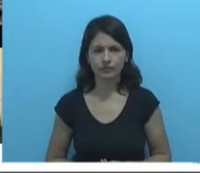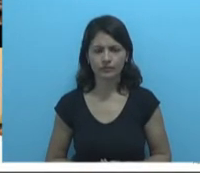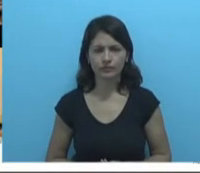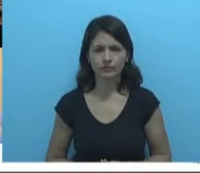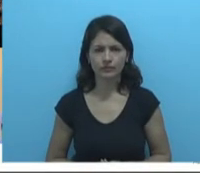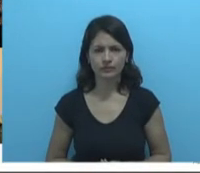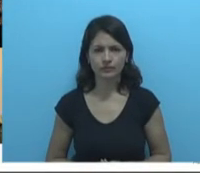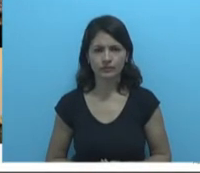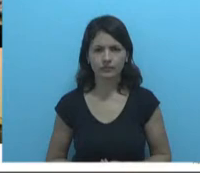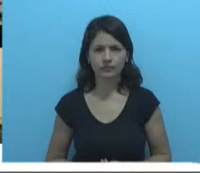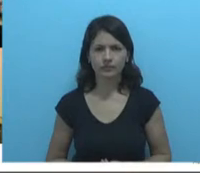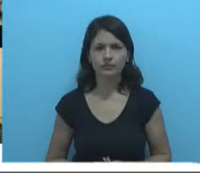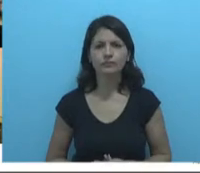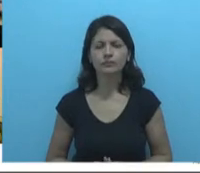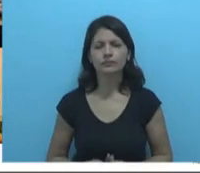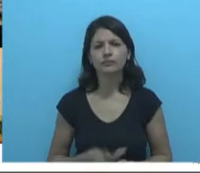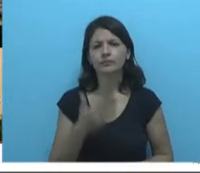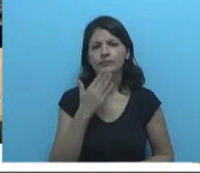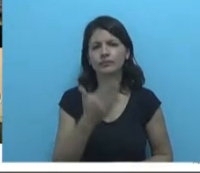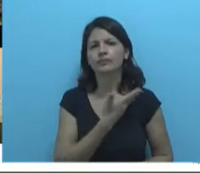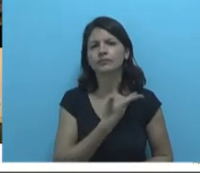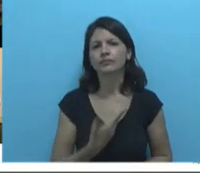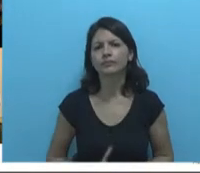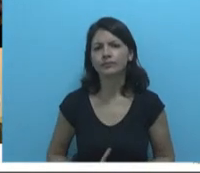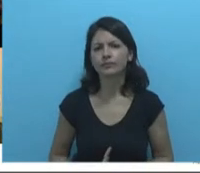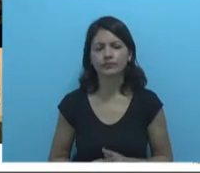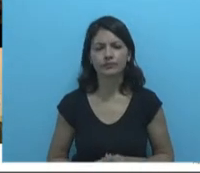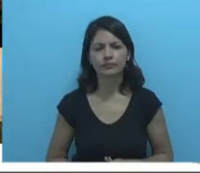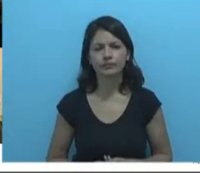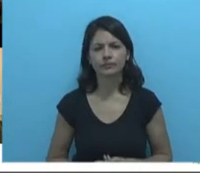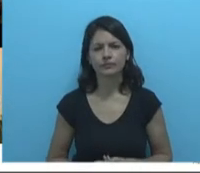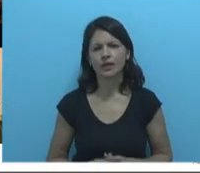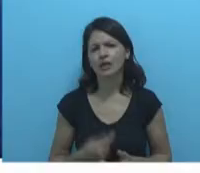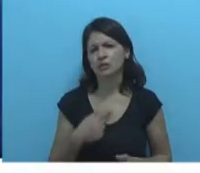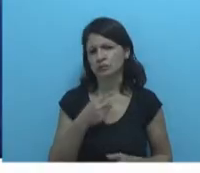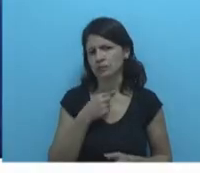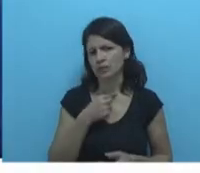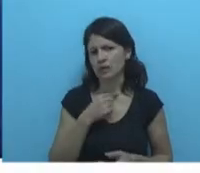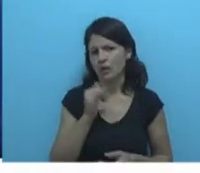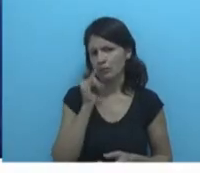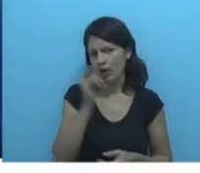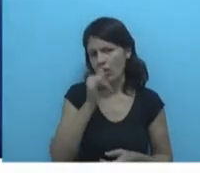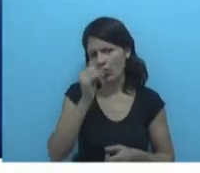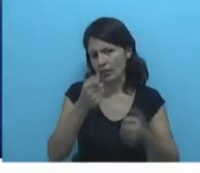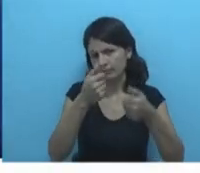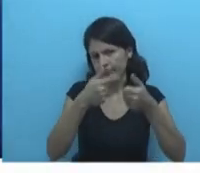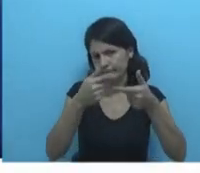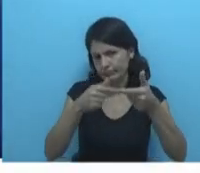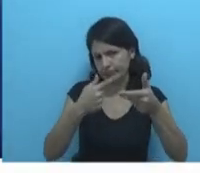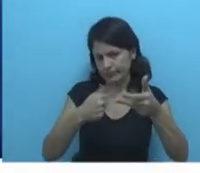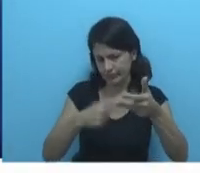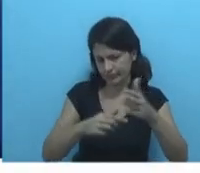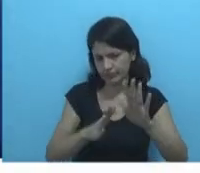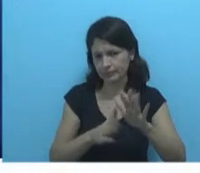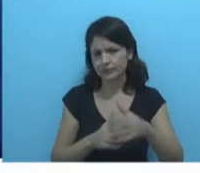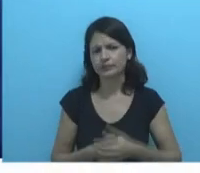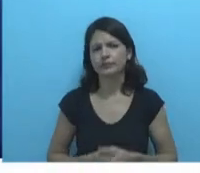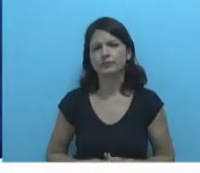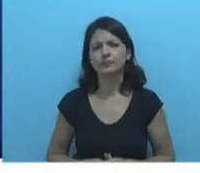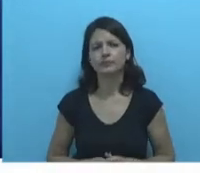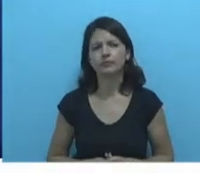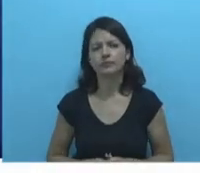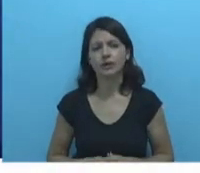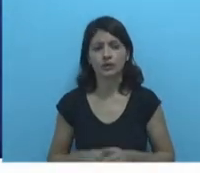Gracias, señor presidente. Quisiera marcar algunas cuestiones respecto a las medidas que tomó el